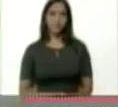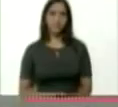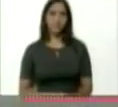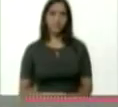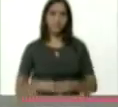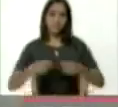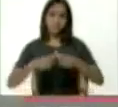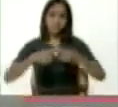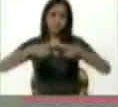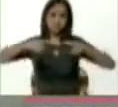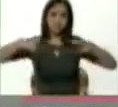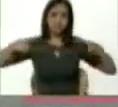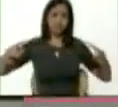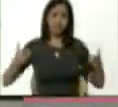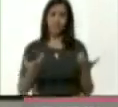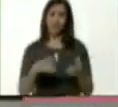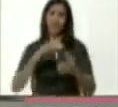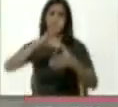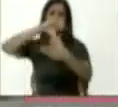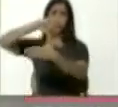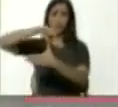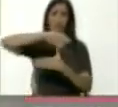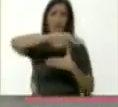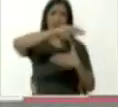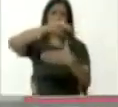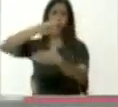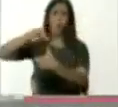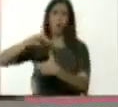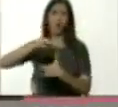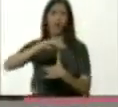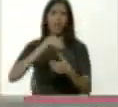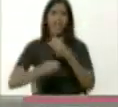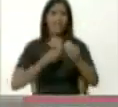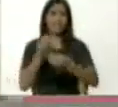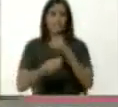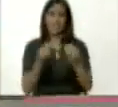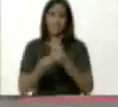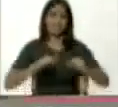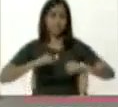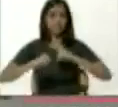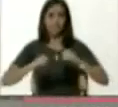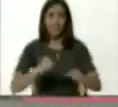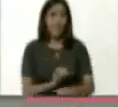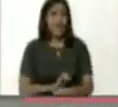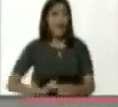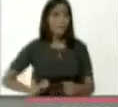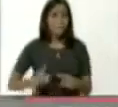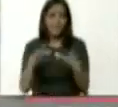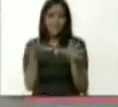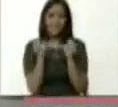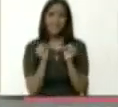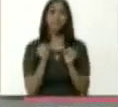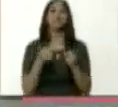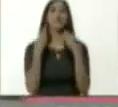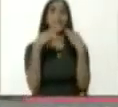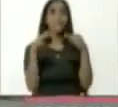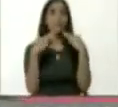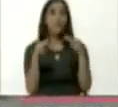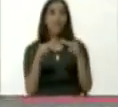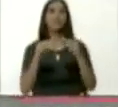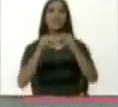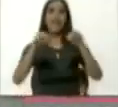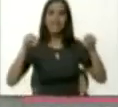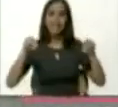Inundaciones, huracanes causando estragos a su paso, terremotos, hambre, sequía, son mensajes que la Tierra